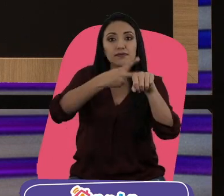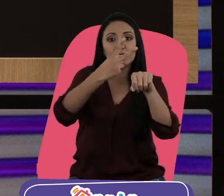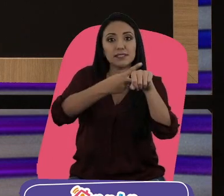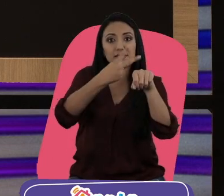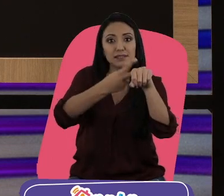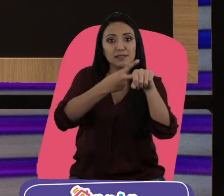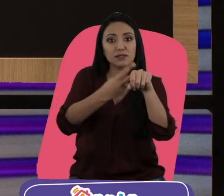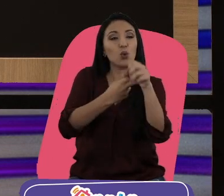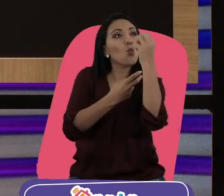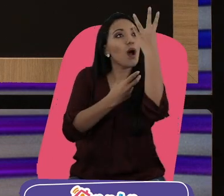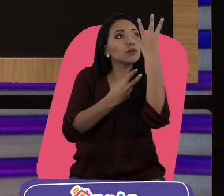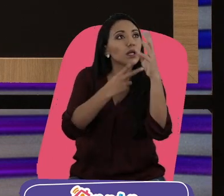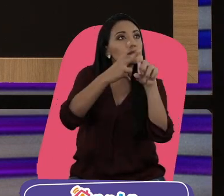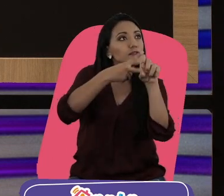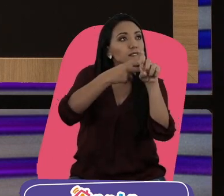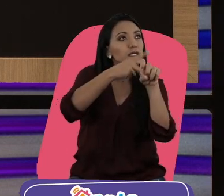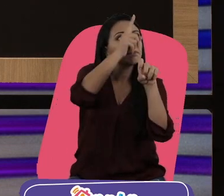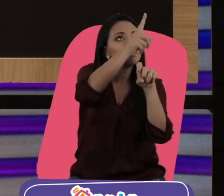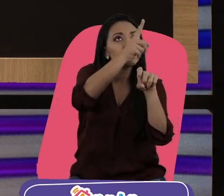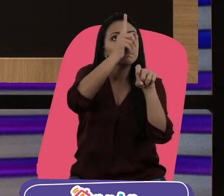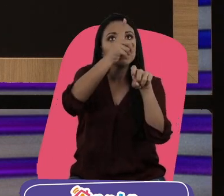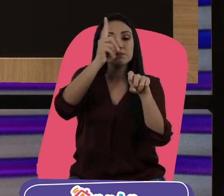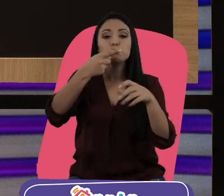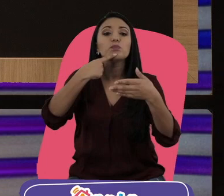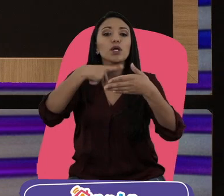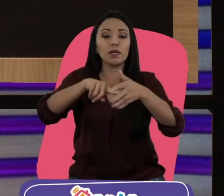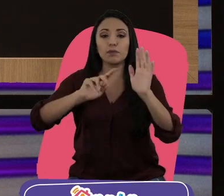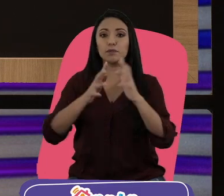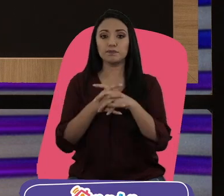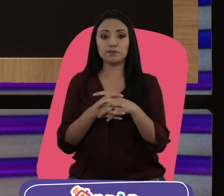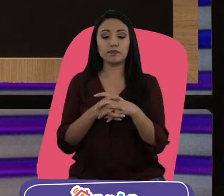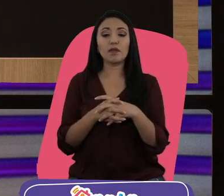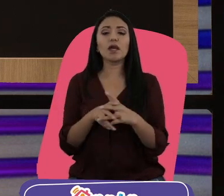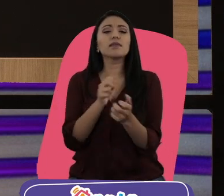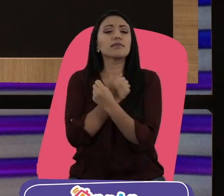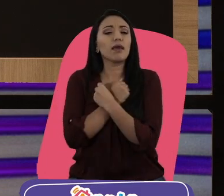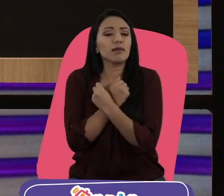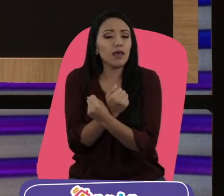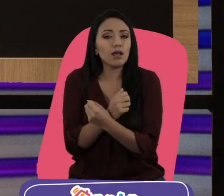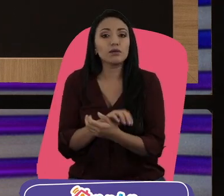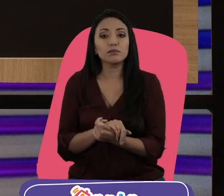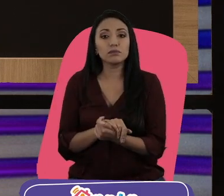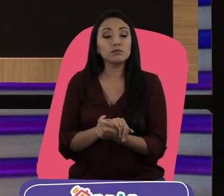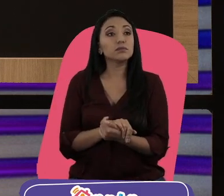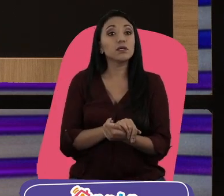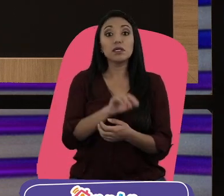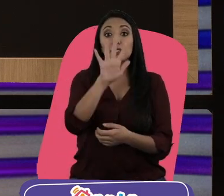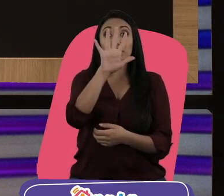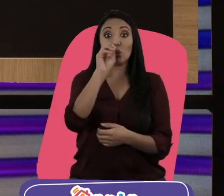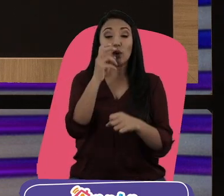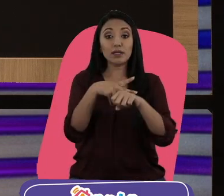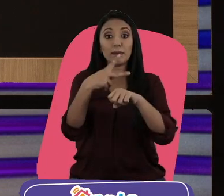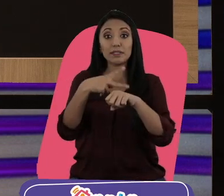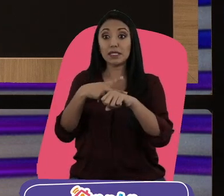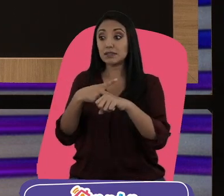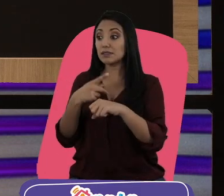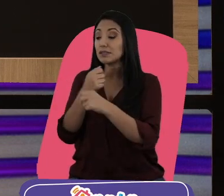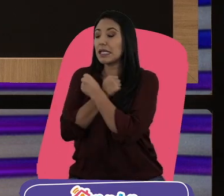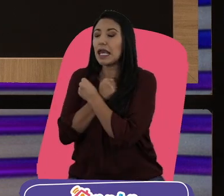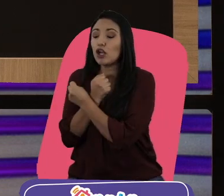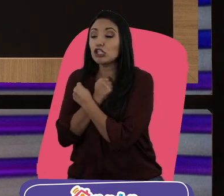se repite la misma palabra. Por ejemplo, te quiero. Se repite 50 veces en